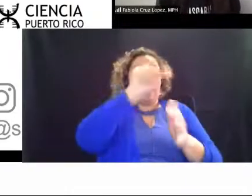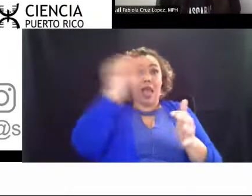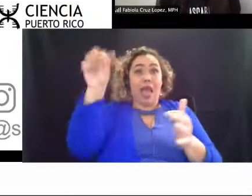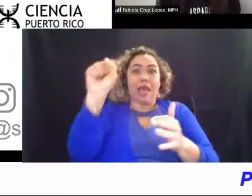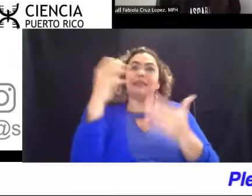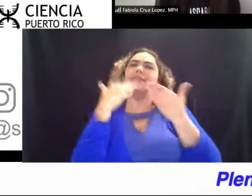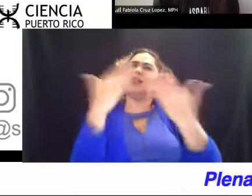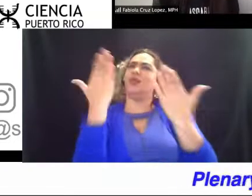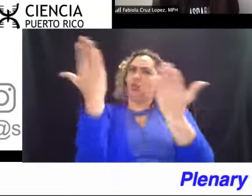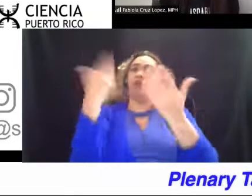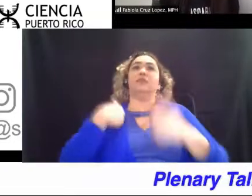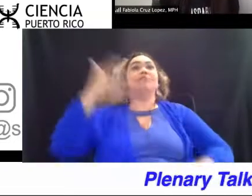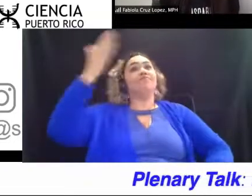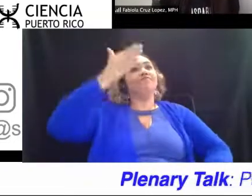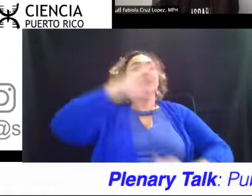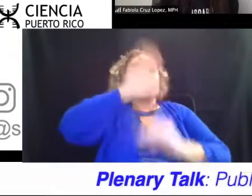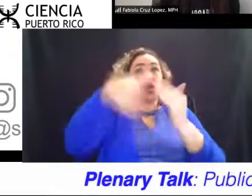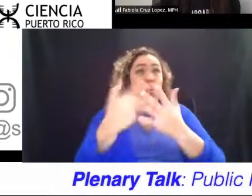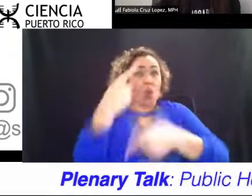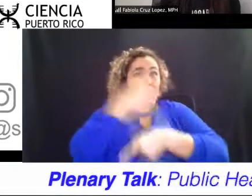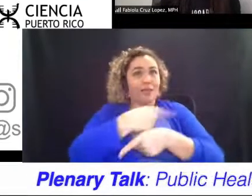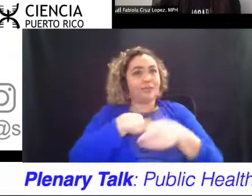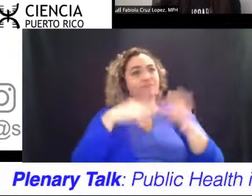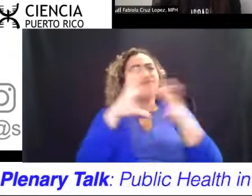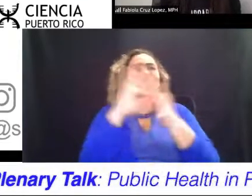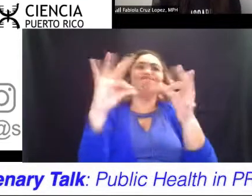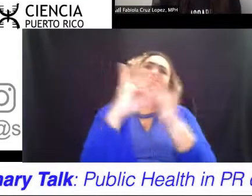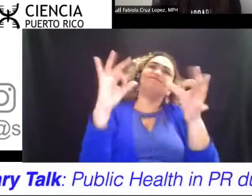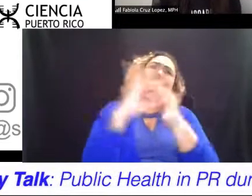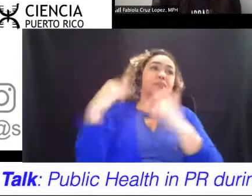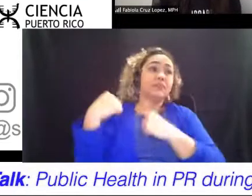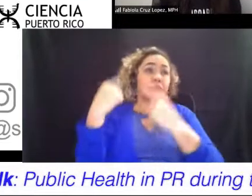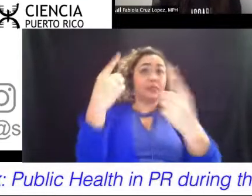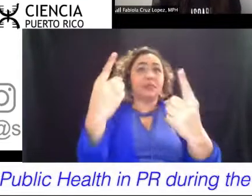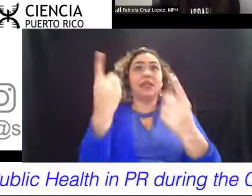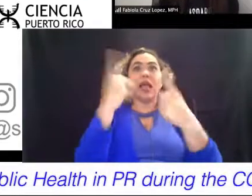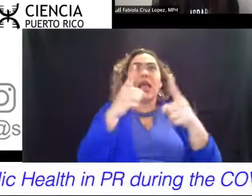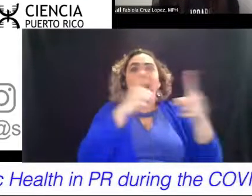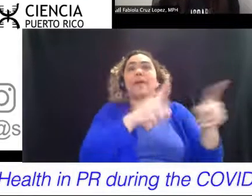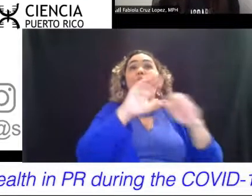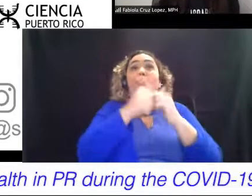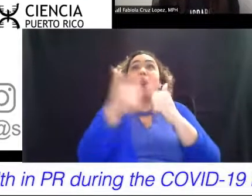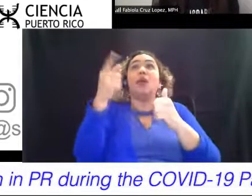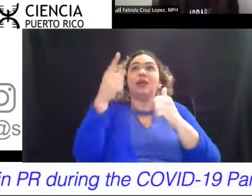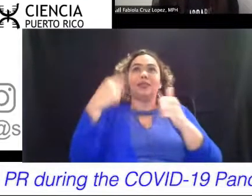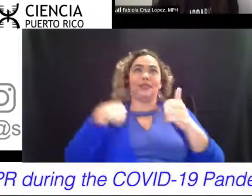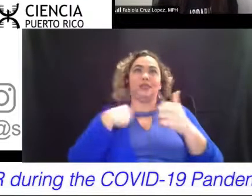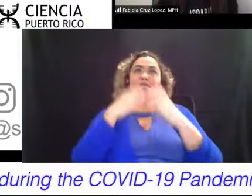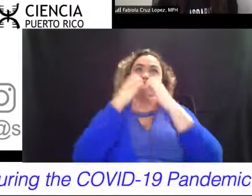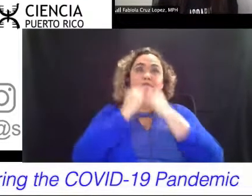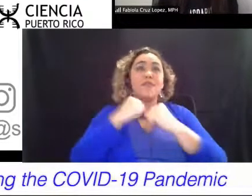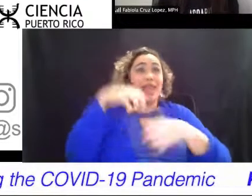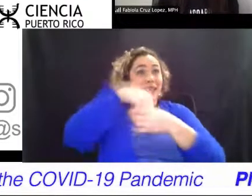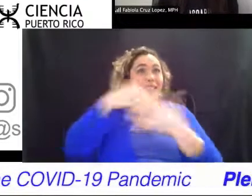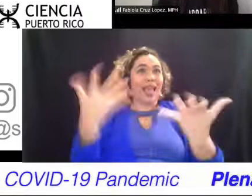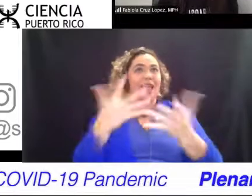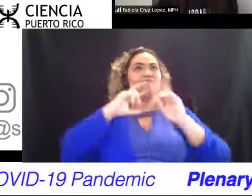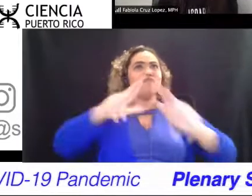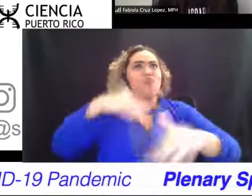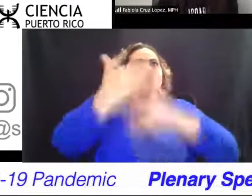¿verdad?, presentar acá a ustedes hoy todo lo que ha ocurrido y cómo es que llevamos esta respuesta en Puerto Rico.